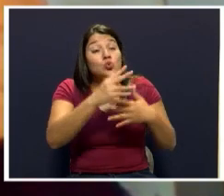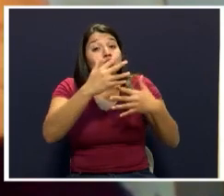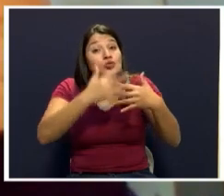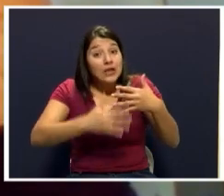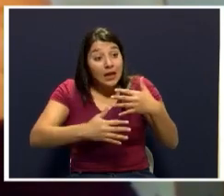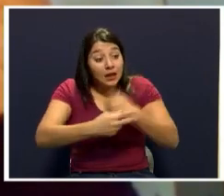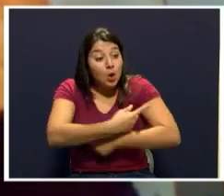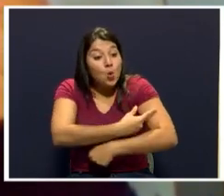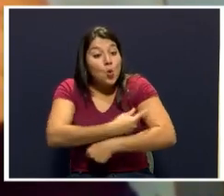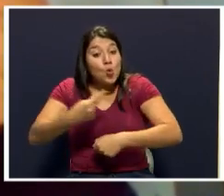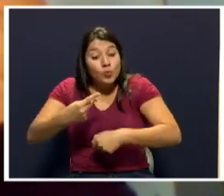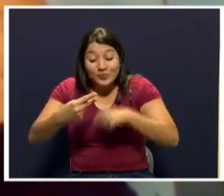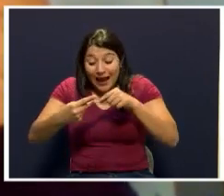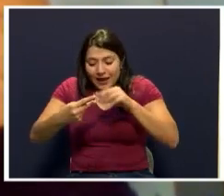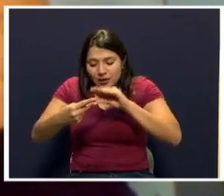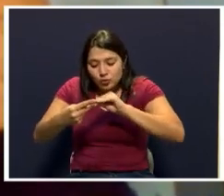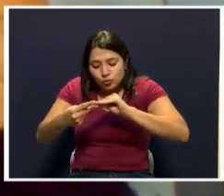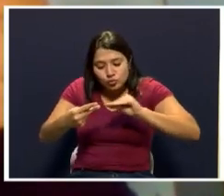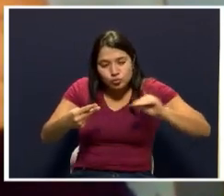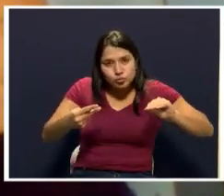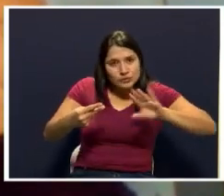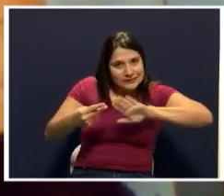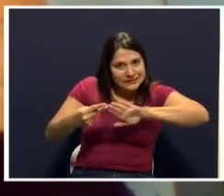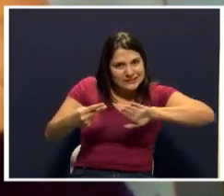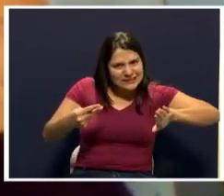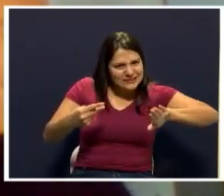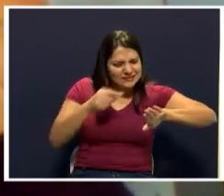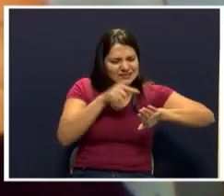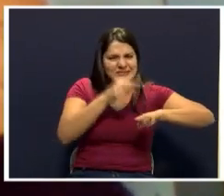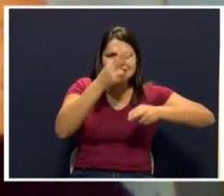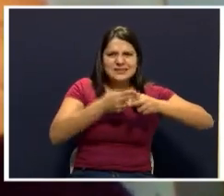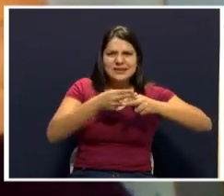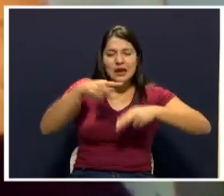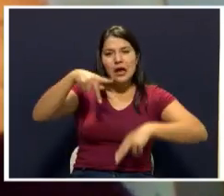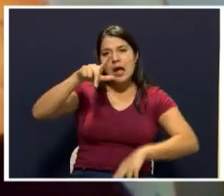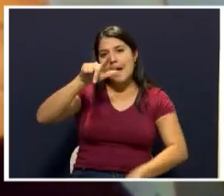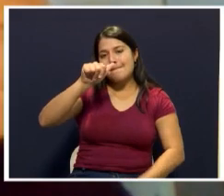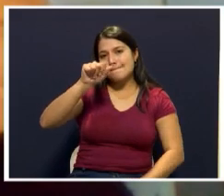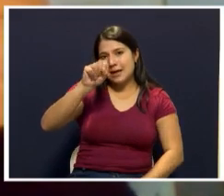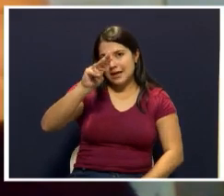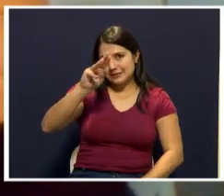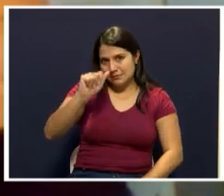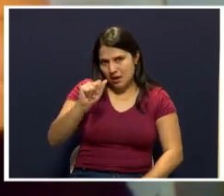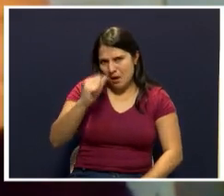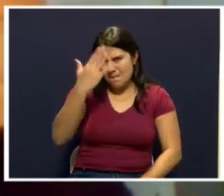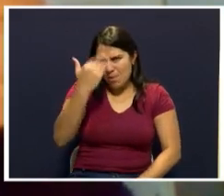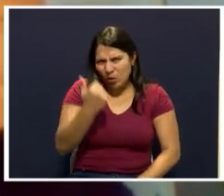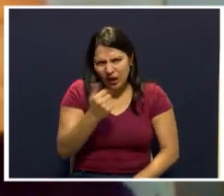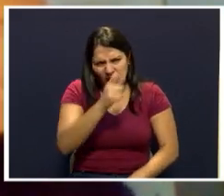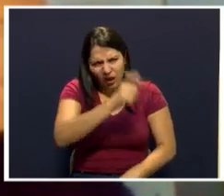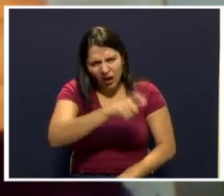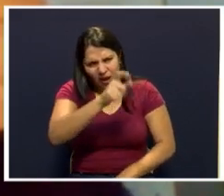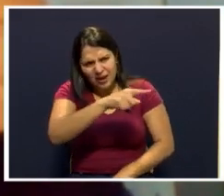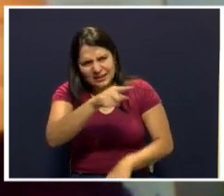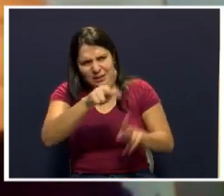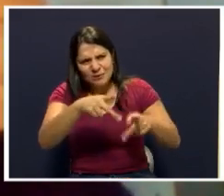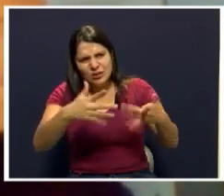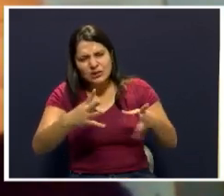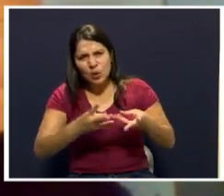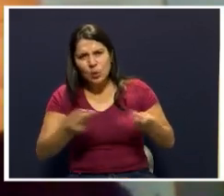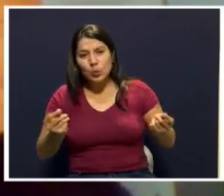ellas genera una respuesta inmune, es decir, el organismo se protege generando una respuesta